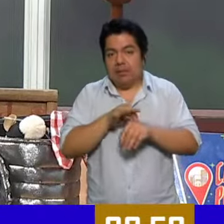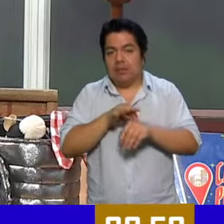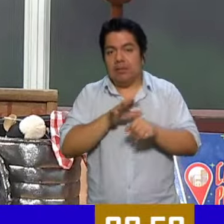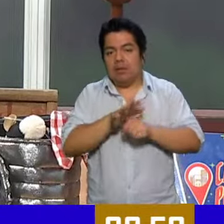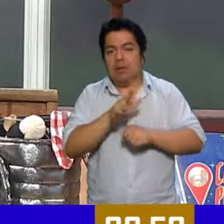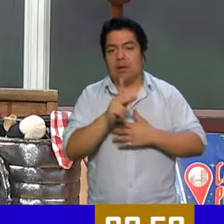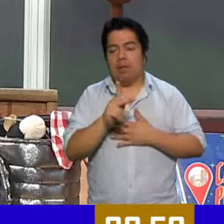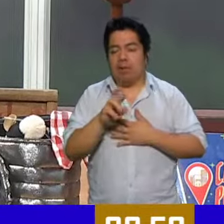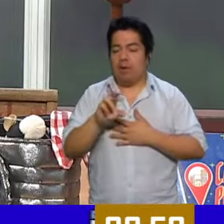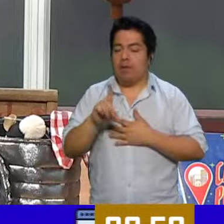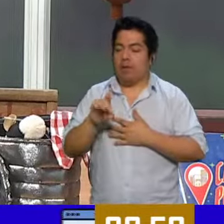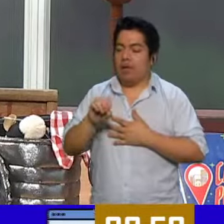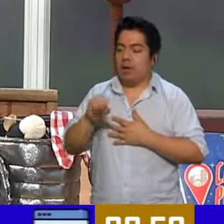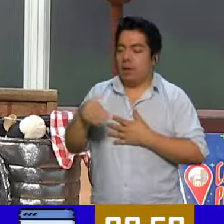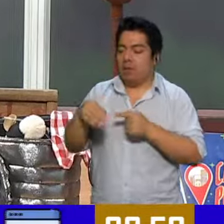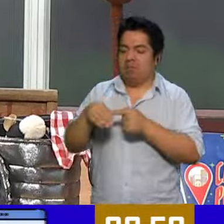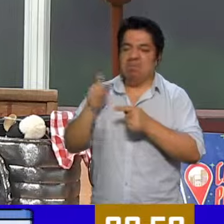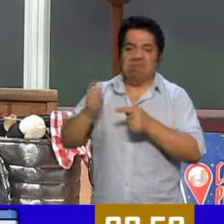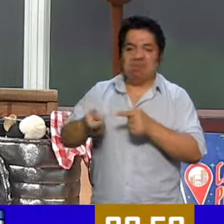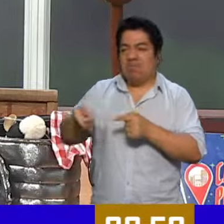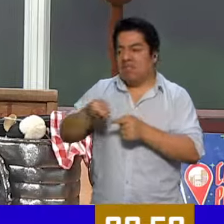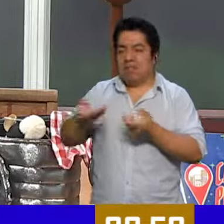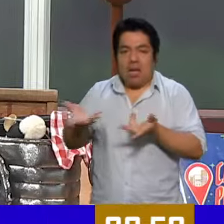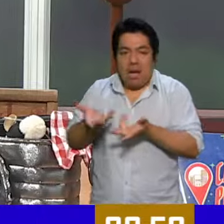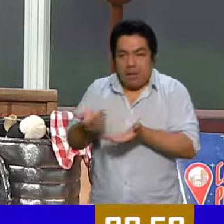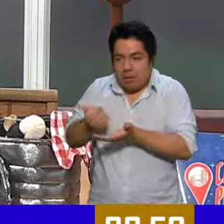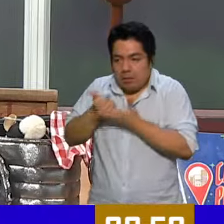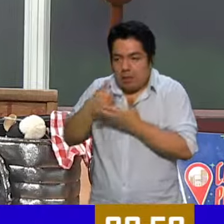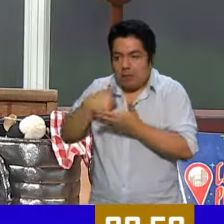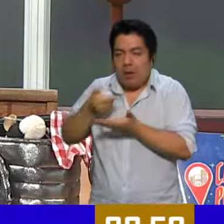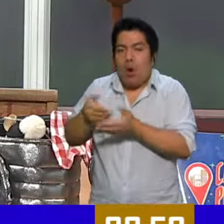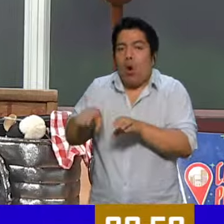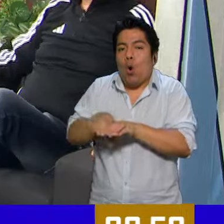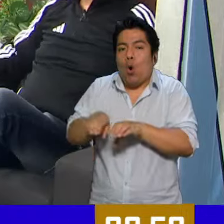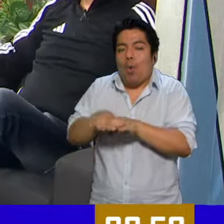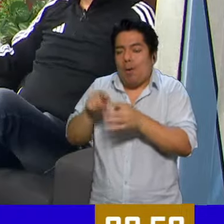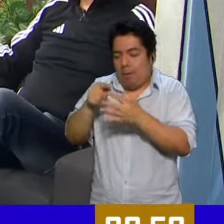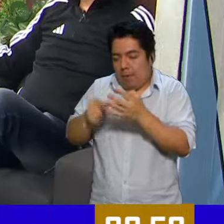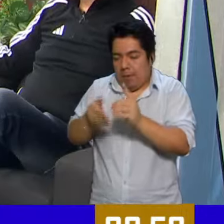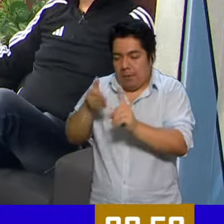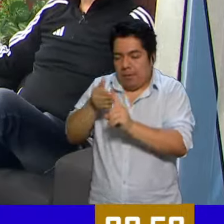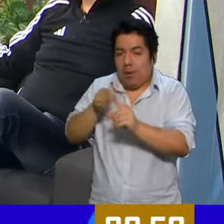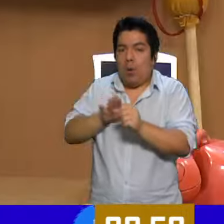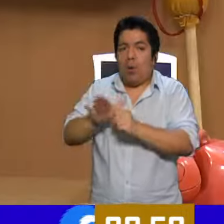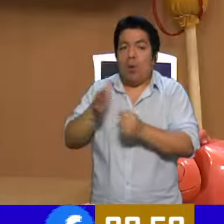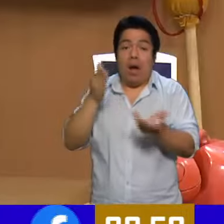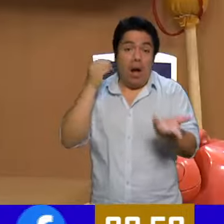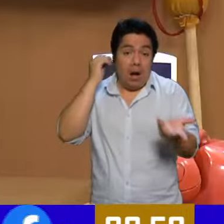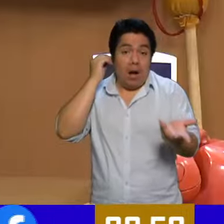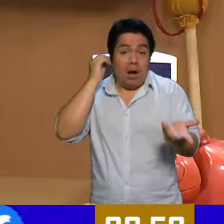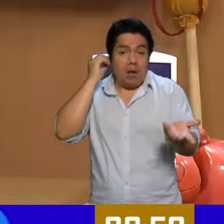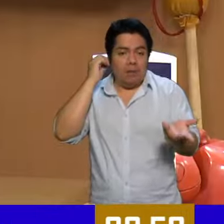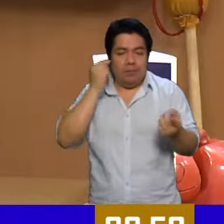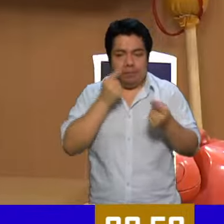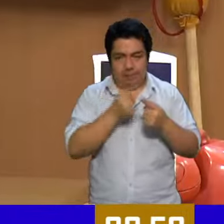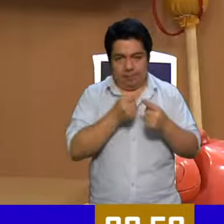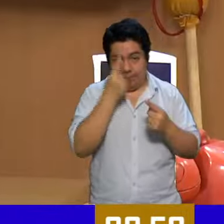ofrecernos PRODECON para los derechos de las personas contribuyentes, concretamente, por ejemplo? Sencillo. Desde una